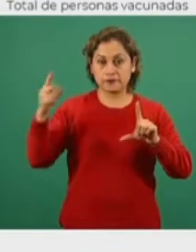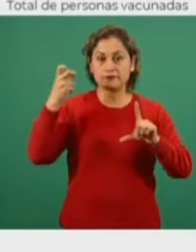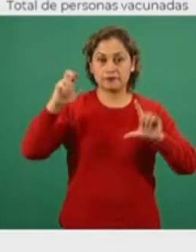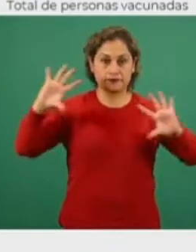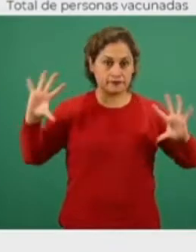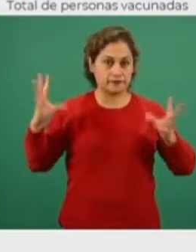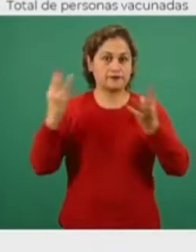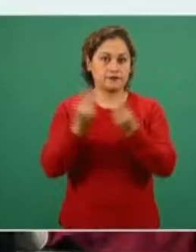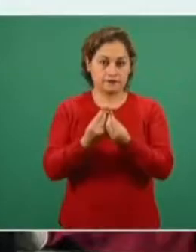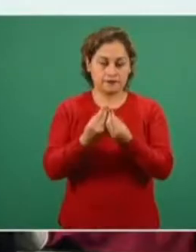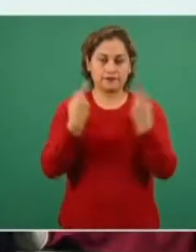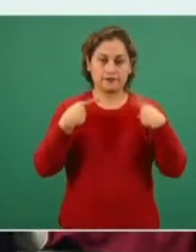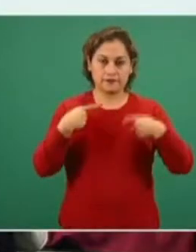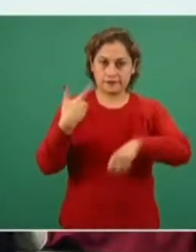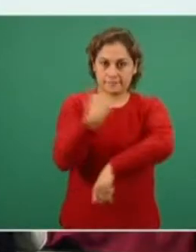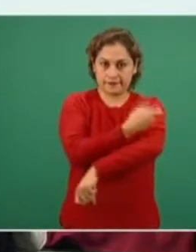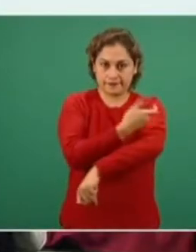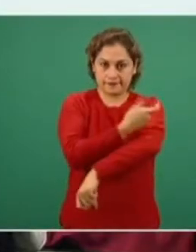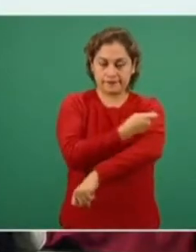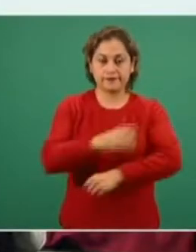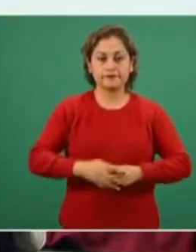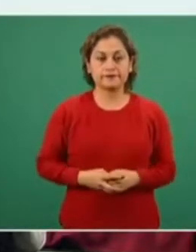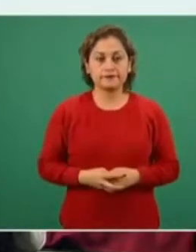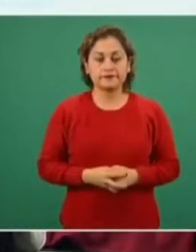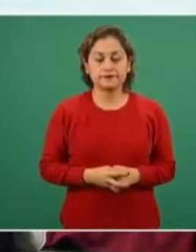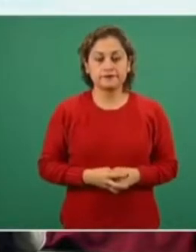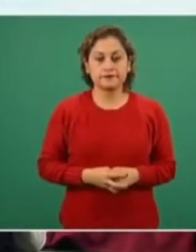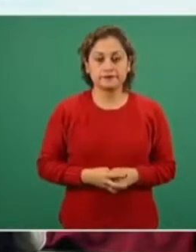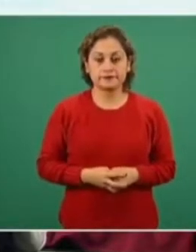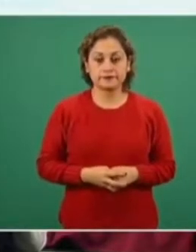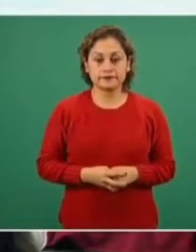que se han aplicado. La siguiente, por favor.